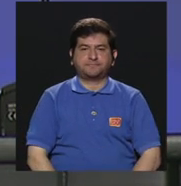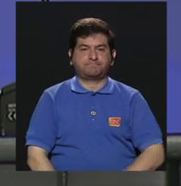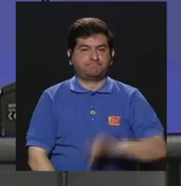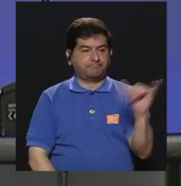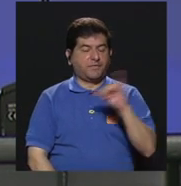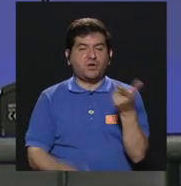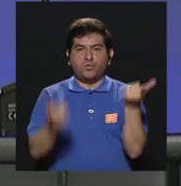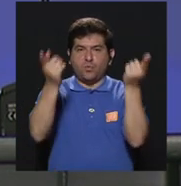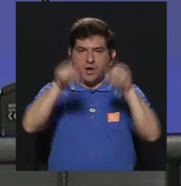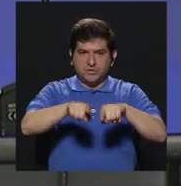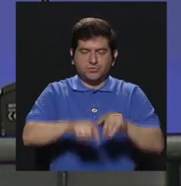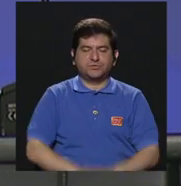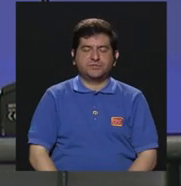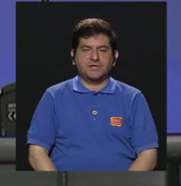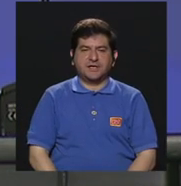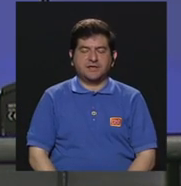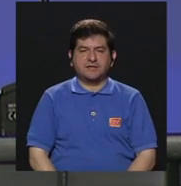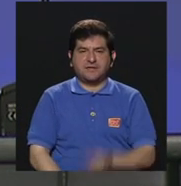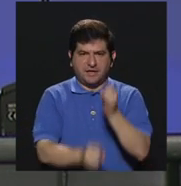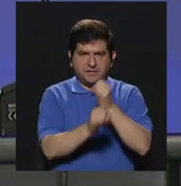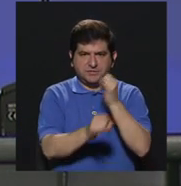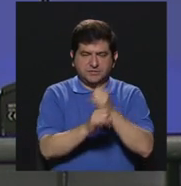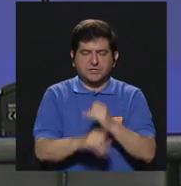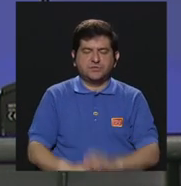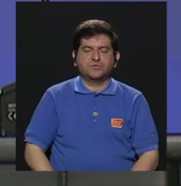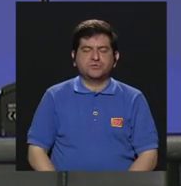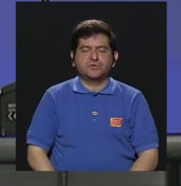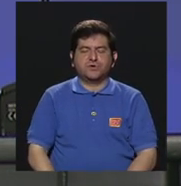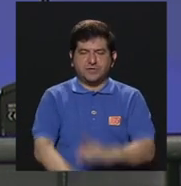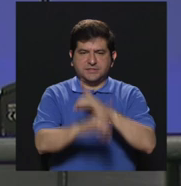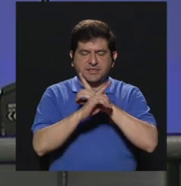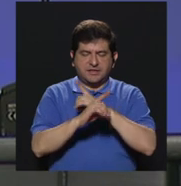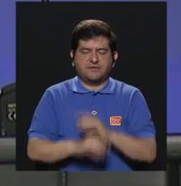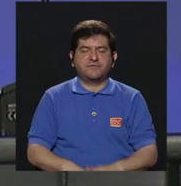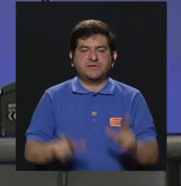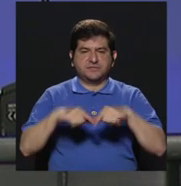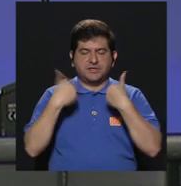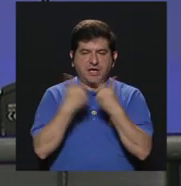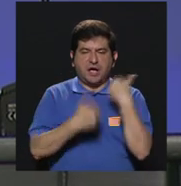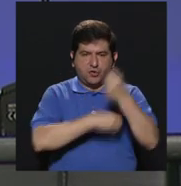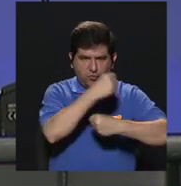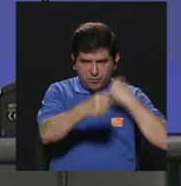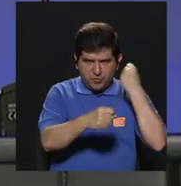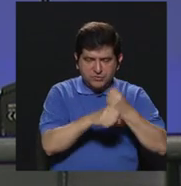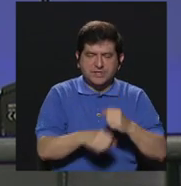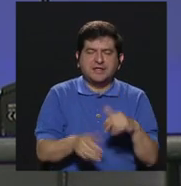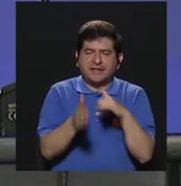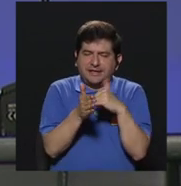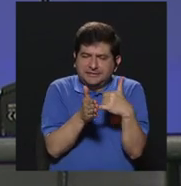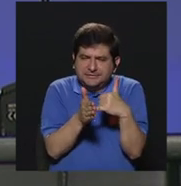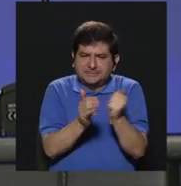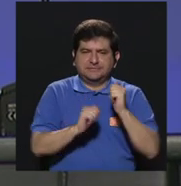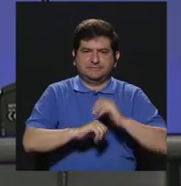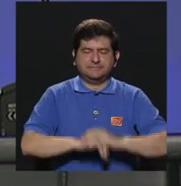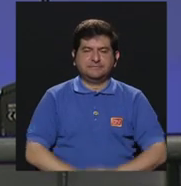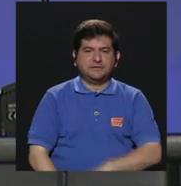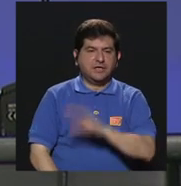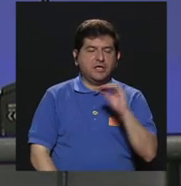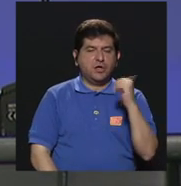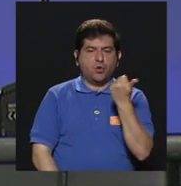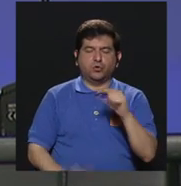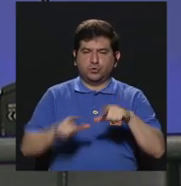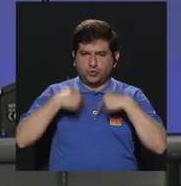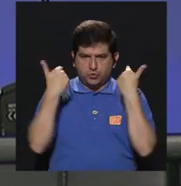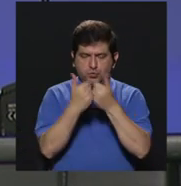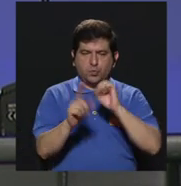Igual sucede con las entidades civiles defensoras de grupos etarios vulnerables y otros